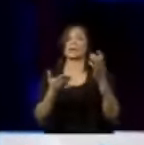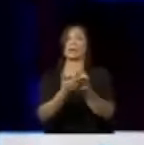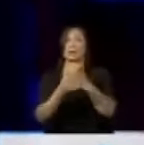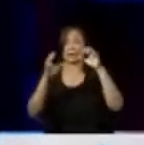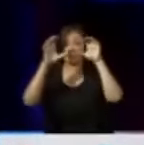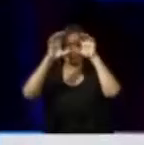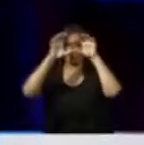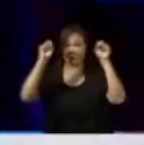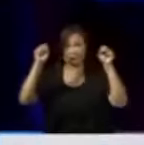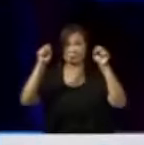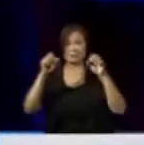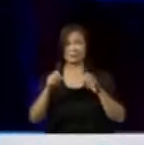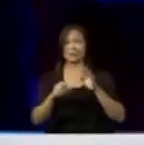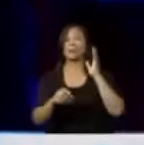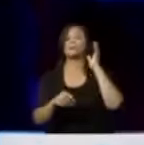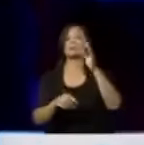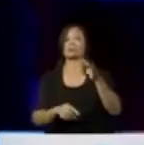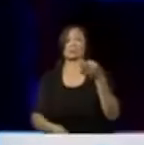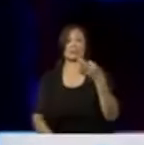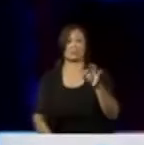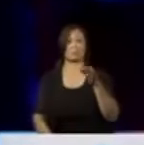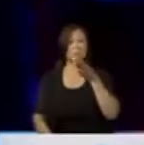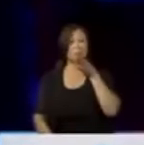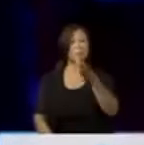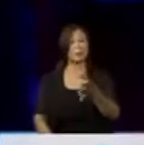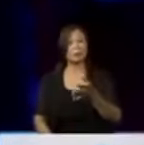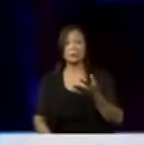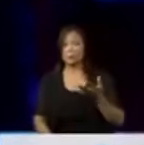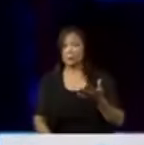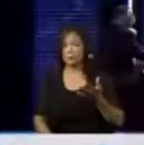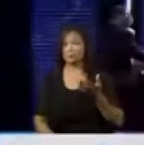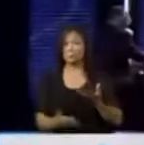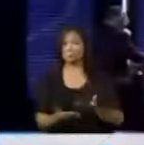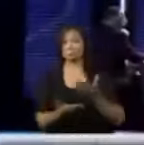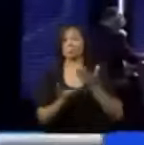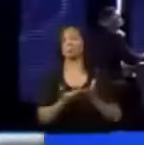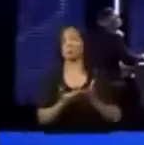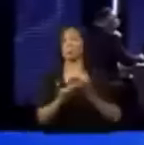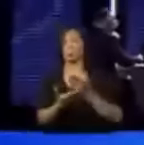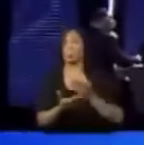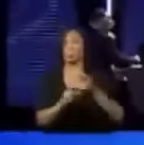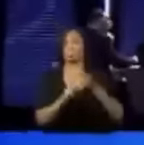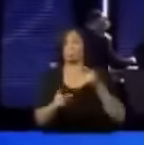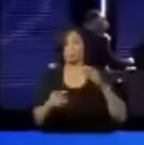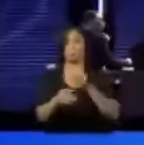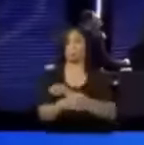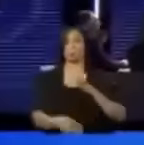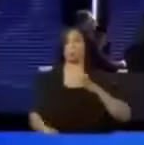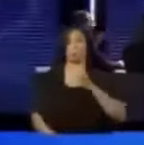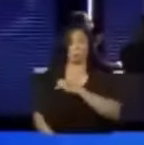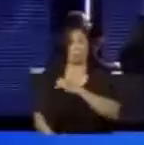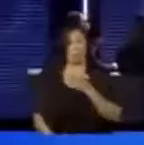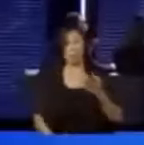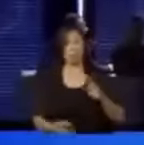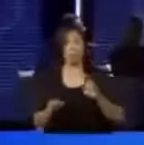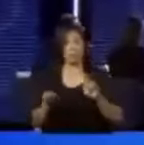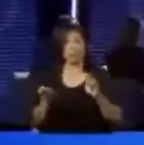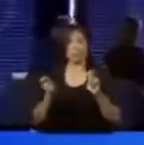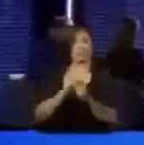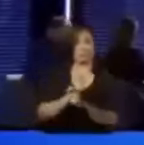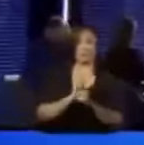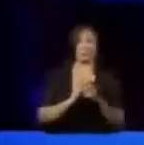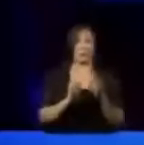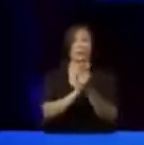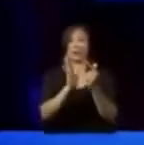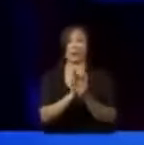la presidencia el próximo 19 de mayo, propondrían desde el Poder Ejecutivo una reforma